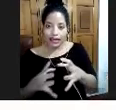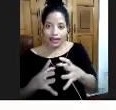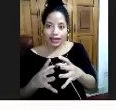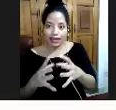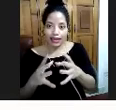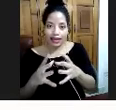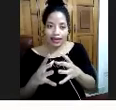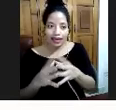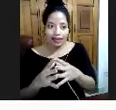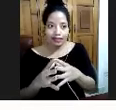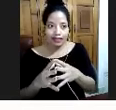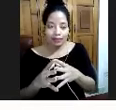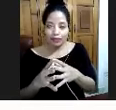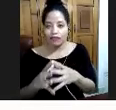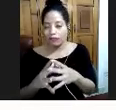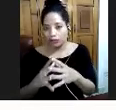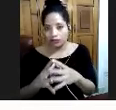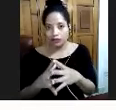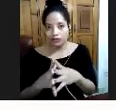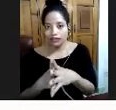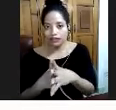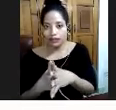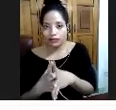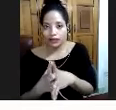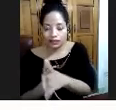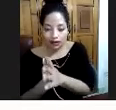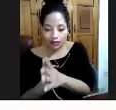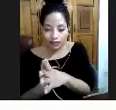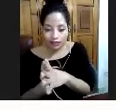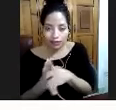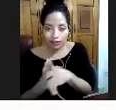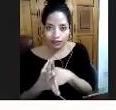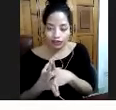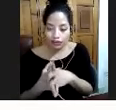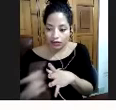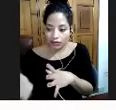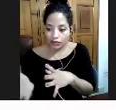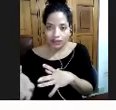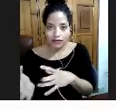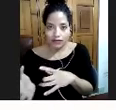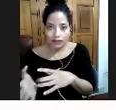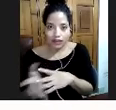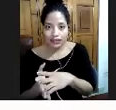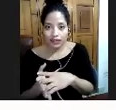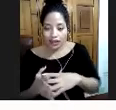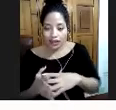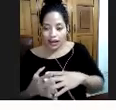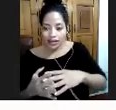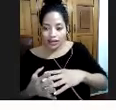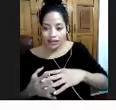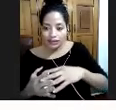que estas plataformas no son nuestras, o sea, lamentablemente, ¿no? Ya lo comentaba la profesora